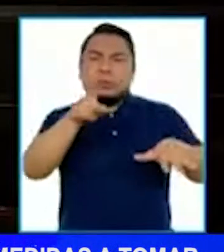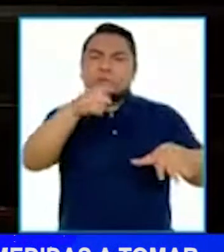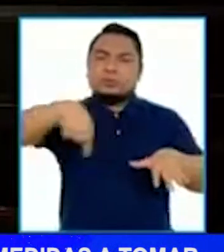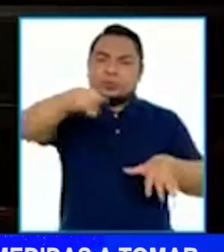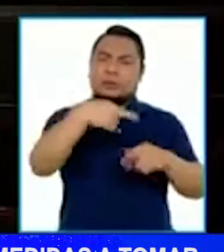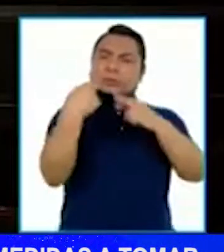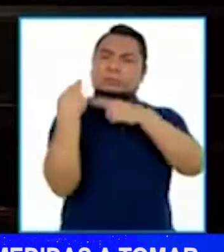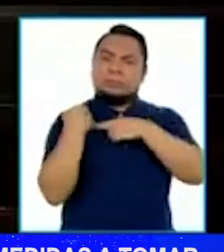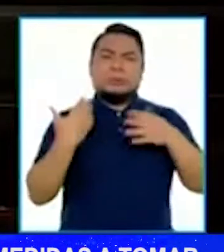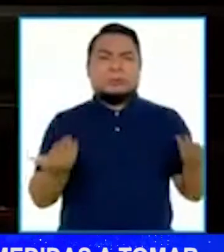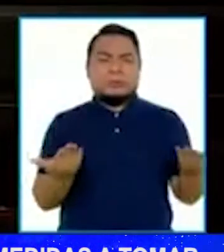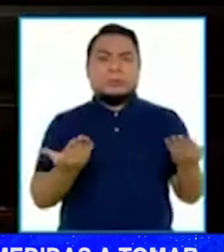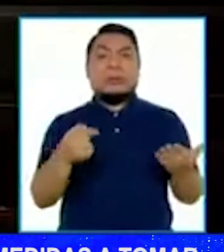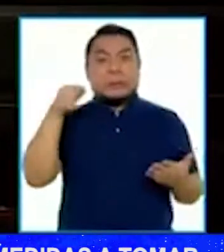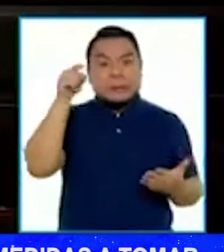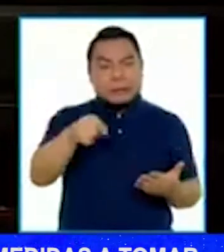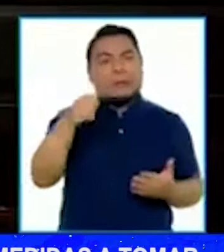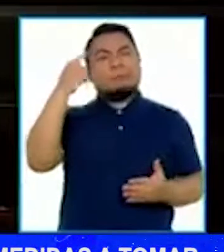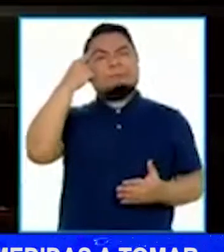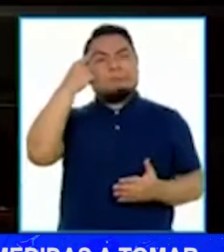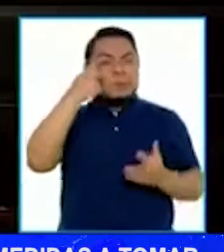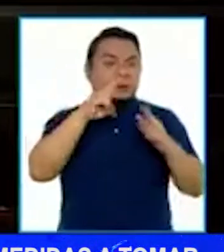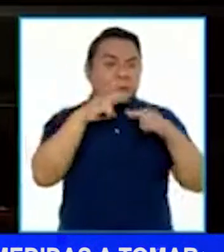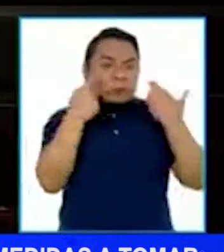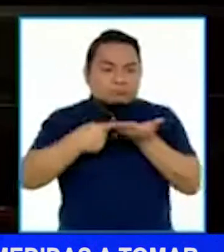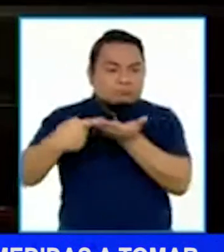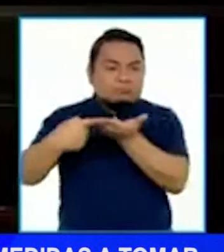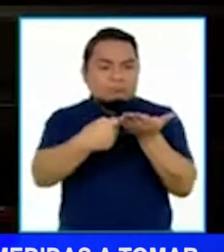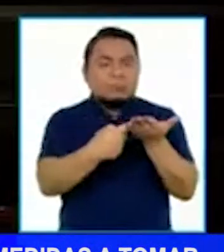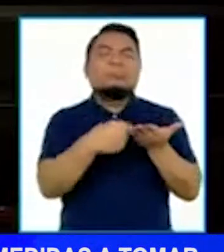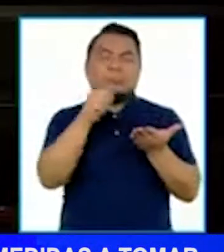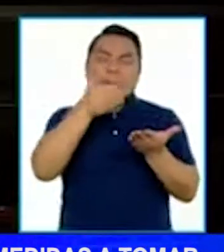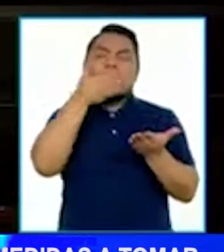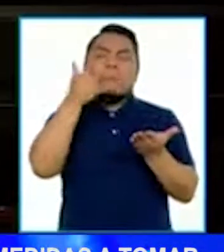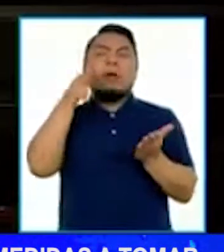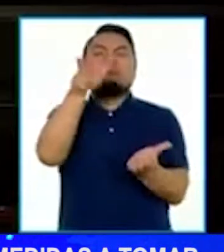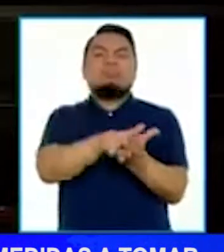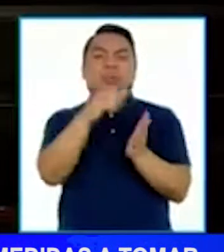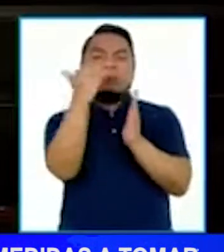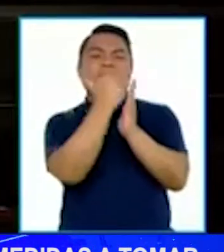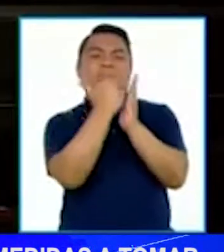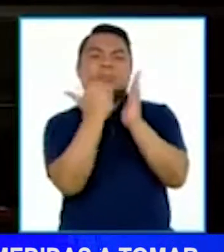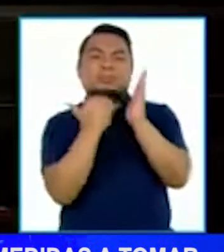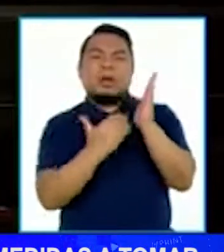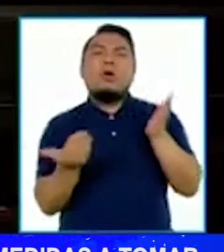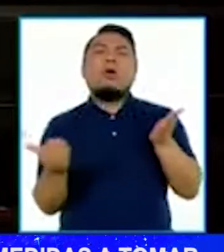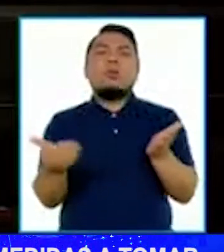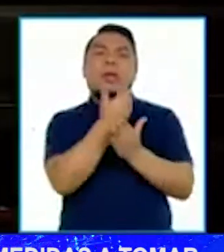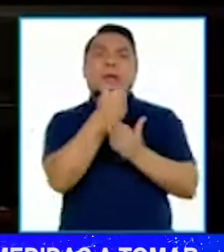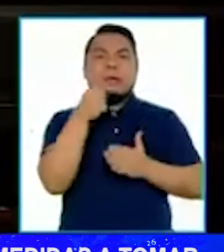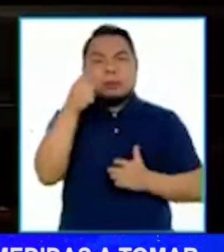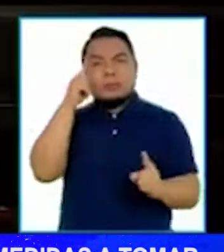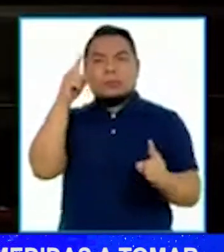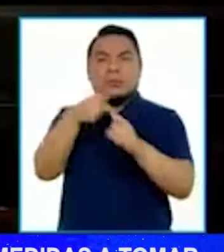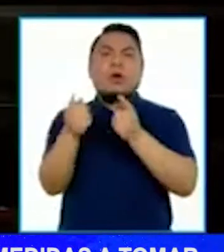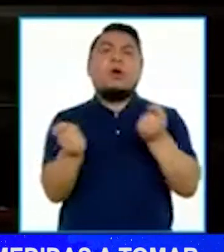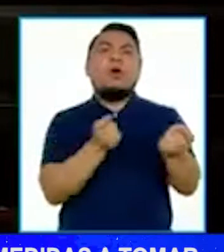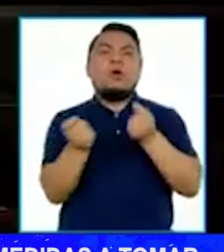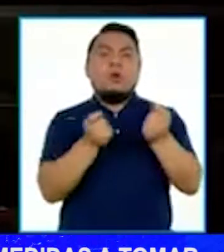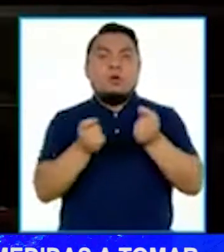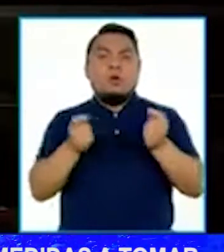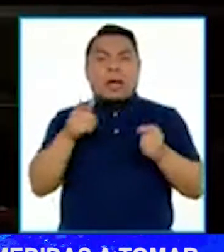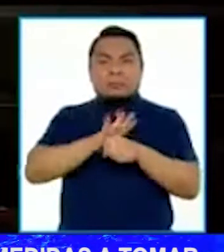personas. En esa línea, hemos aprobado un grupo de medidas focalizadas que tienen como objetivo controlar